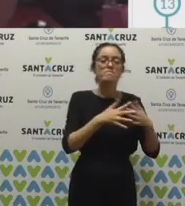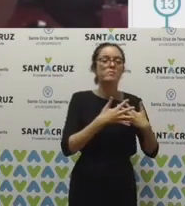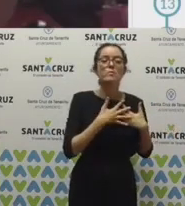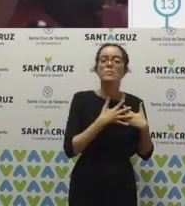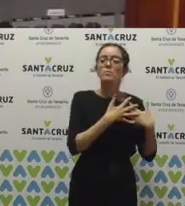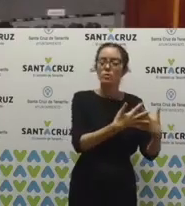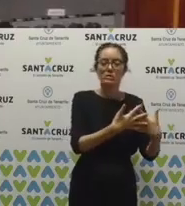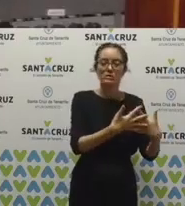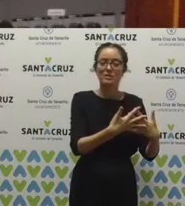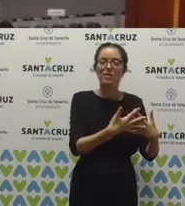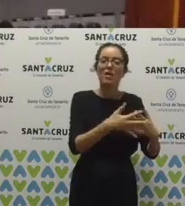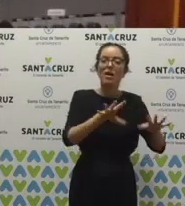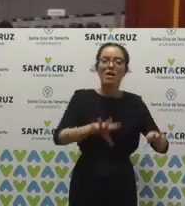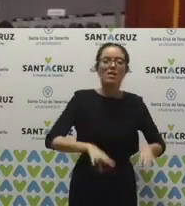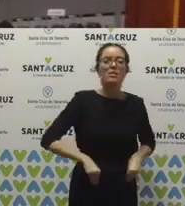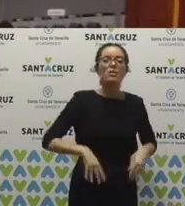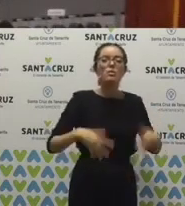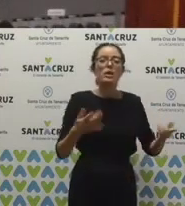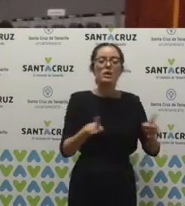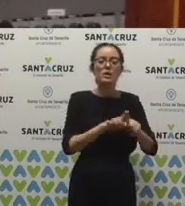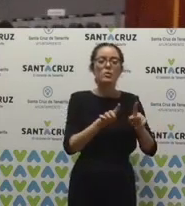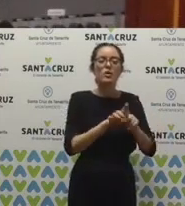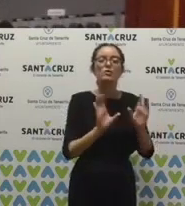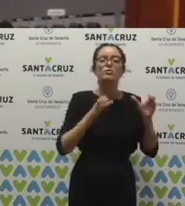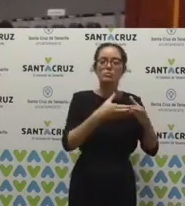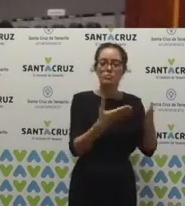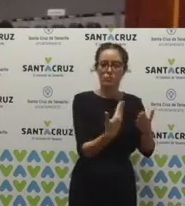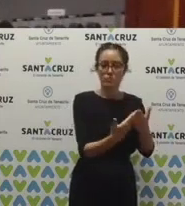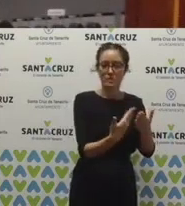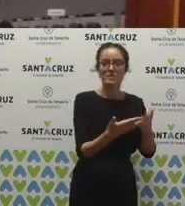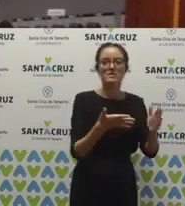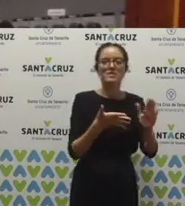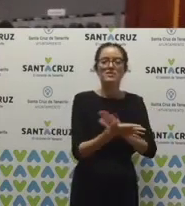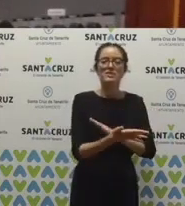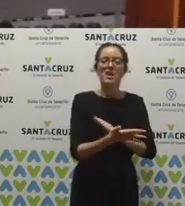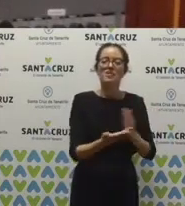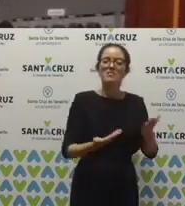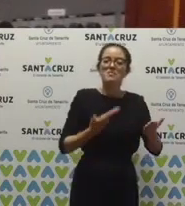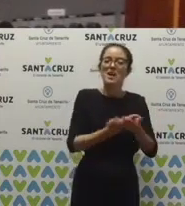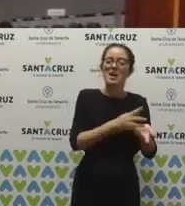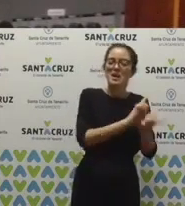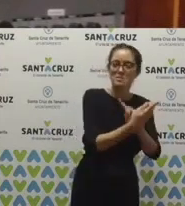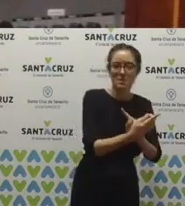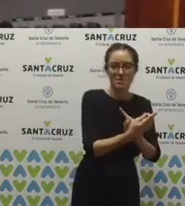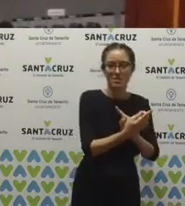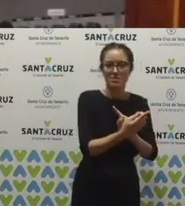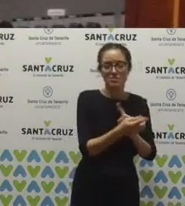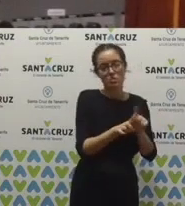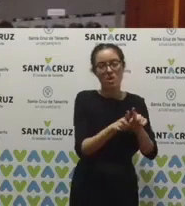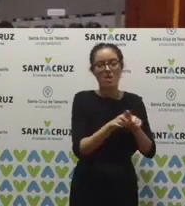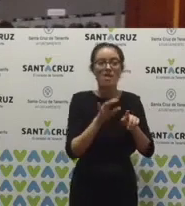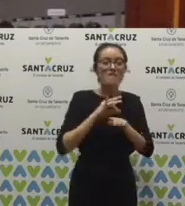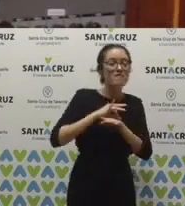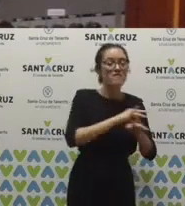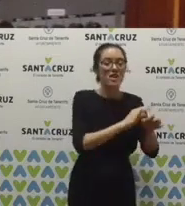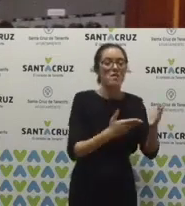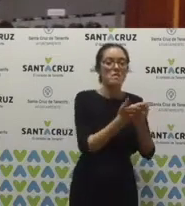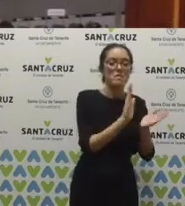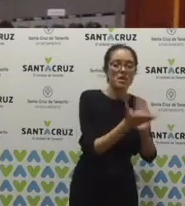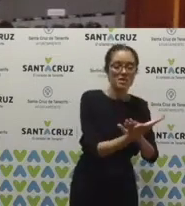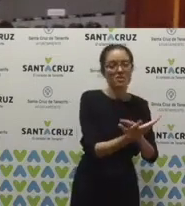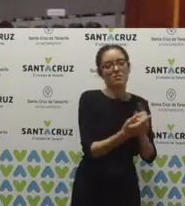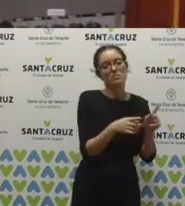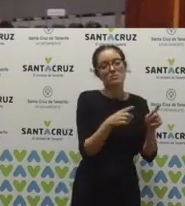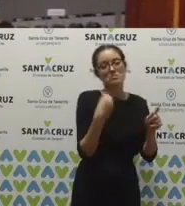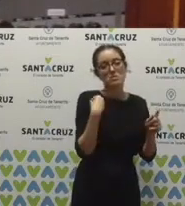su aceptación o no del grupo proponente no estamos hablando de enmiendas que hemos intentado la vía de enmiendas a través de la junta de portavoces no